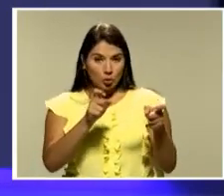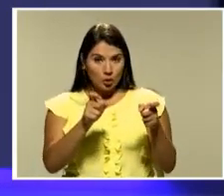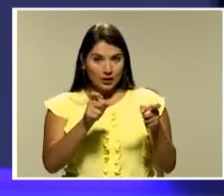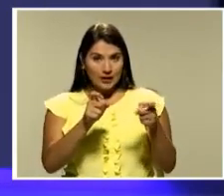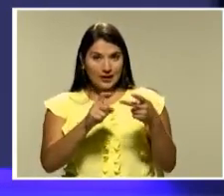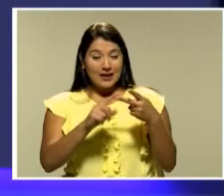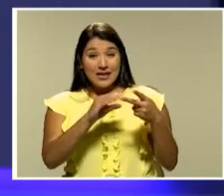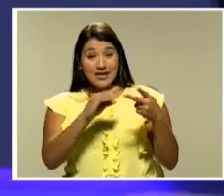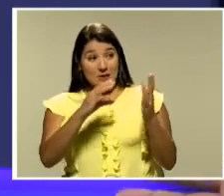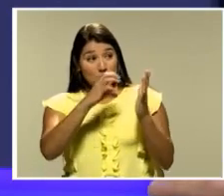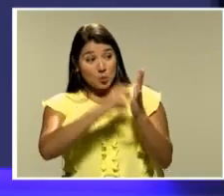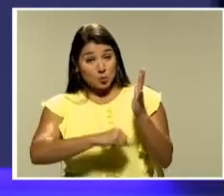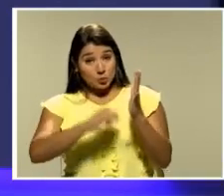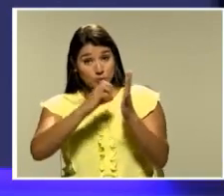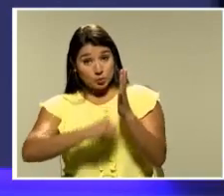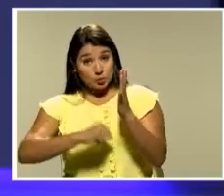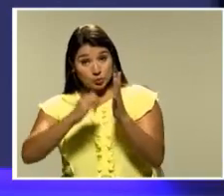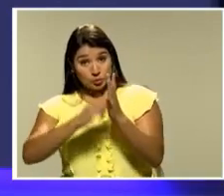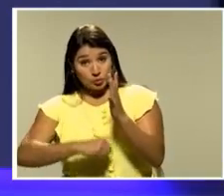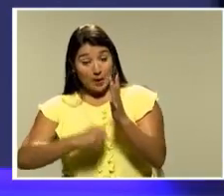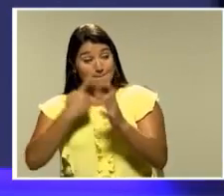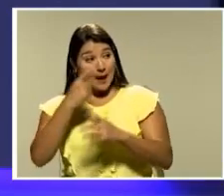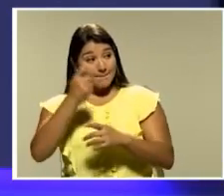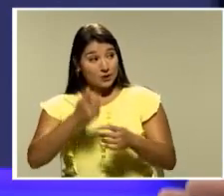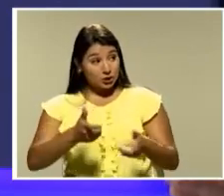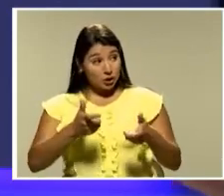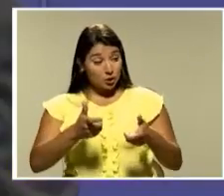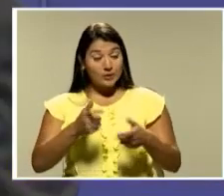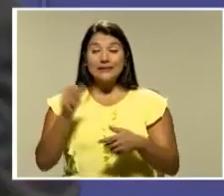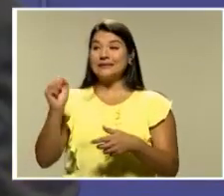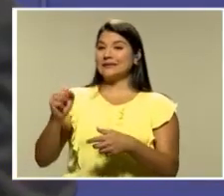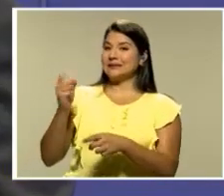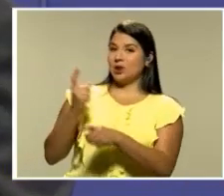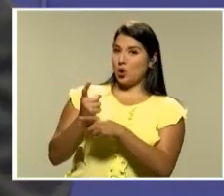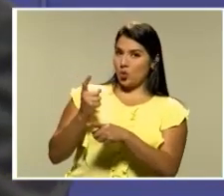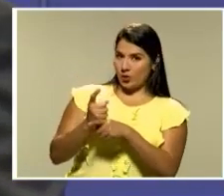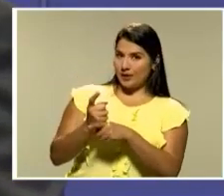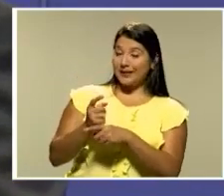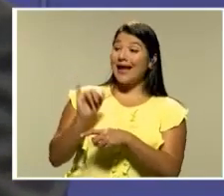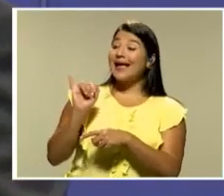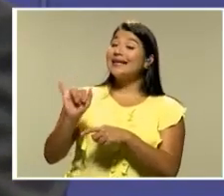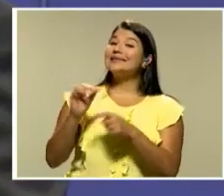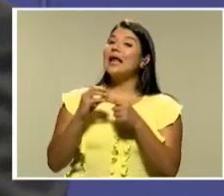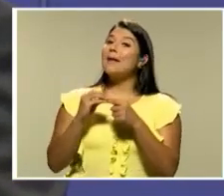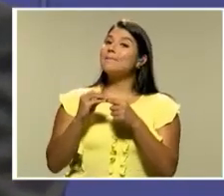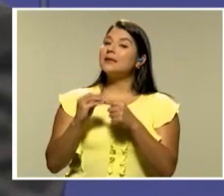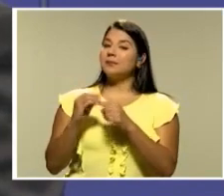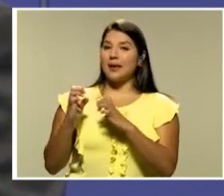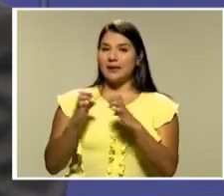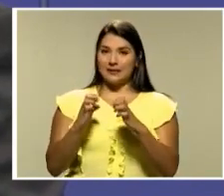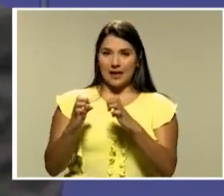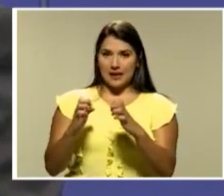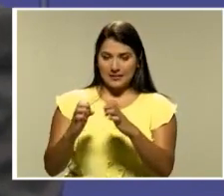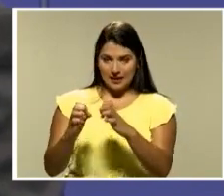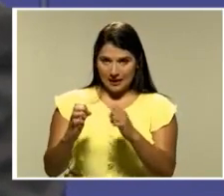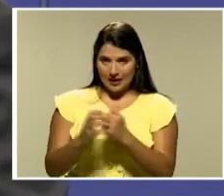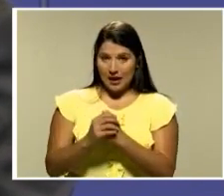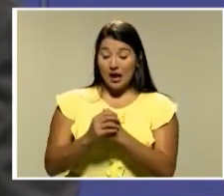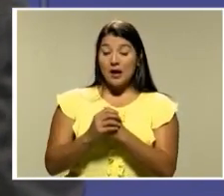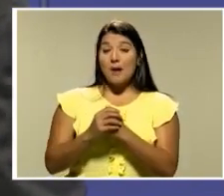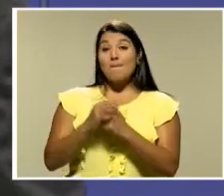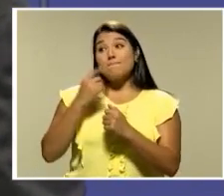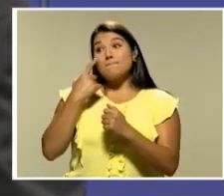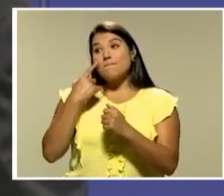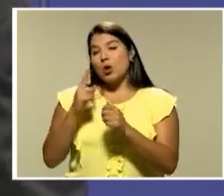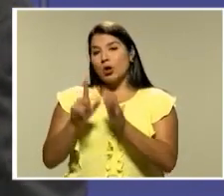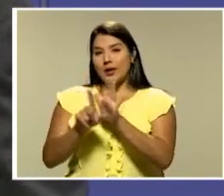de tajadas que se les ha aplicado a las pensiones de lujo. Exactamente. Dado esa ha sido la principal estrategia, llamémosla legislativa,